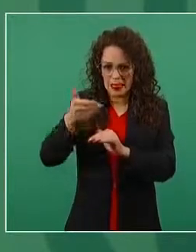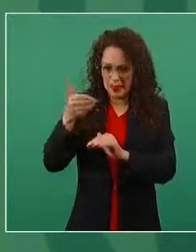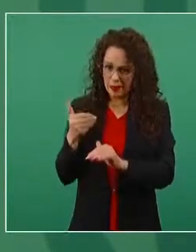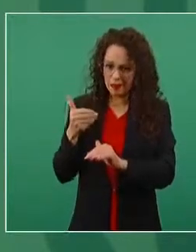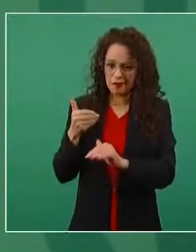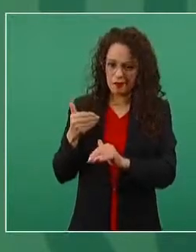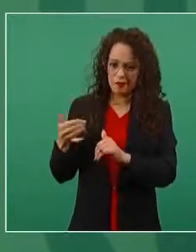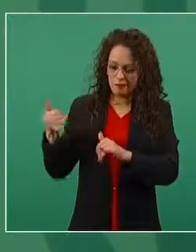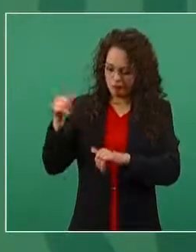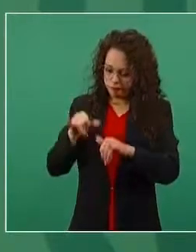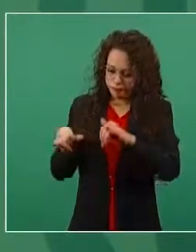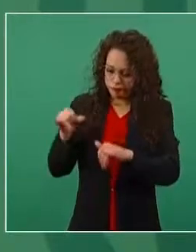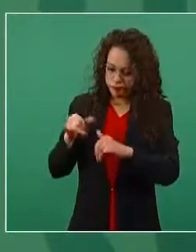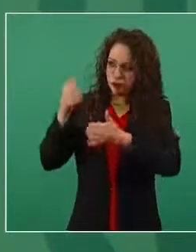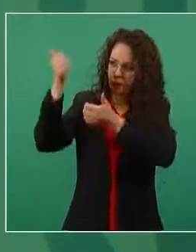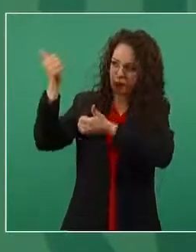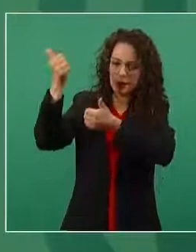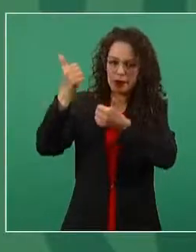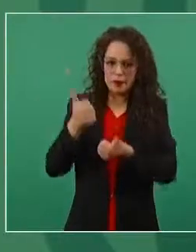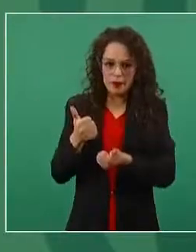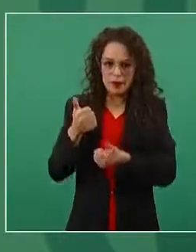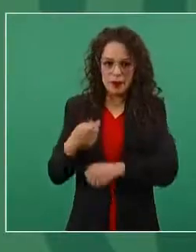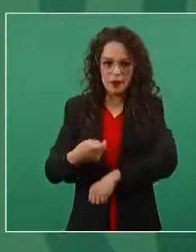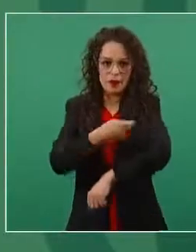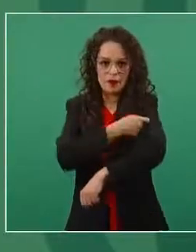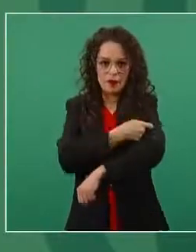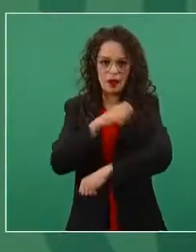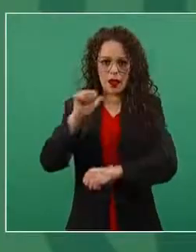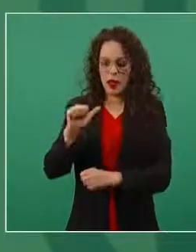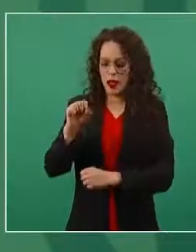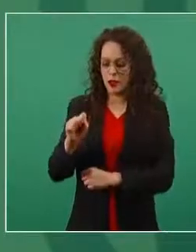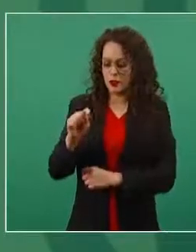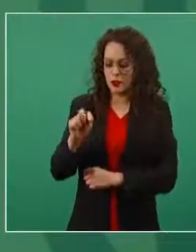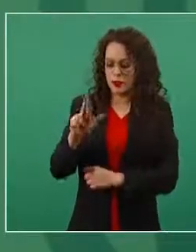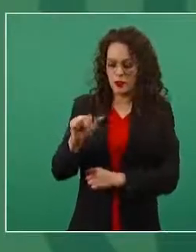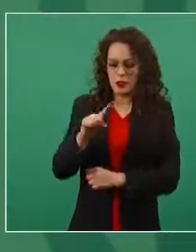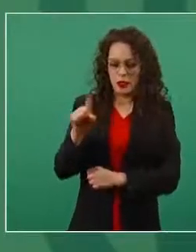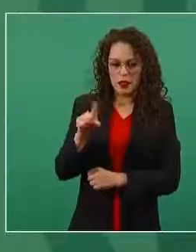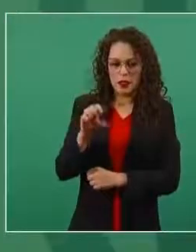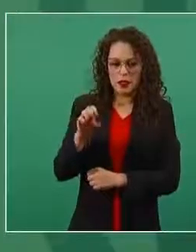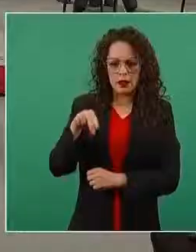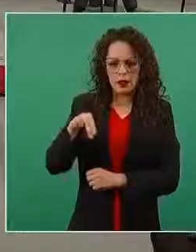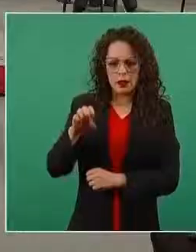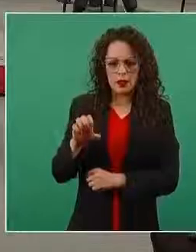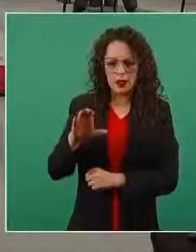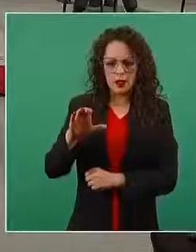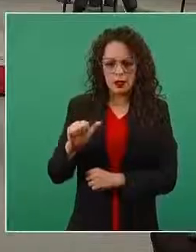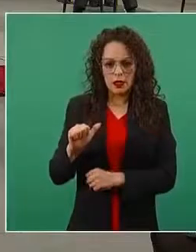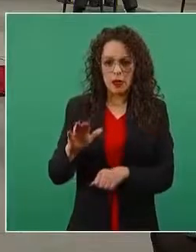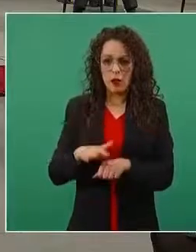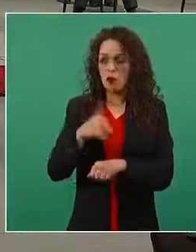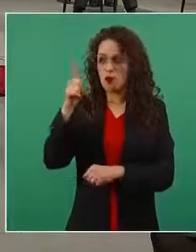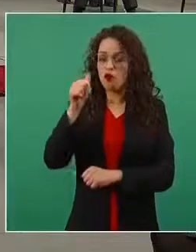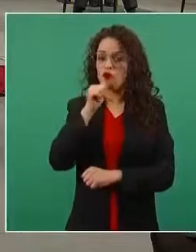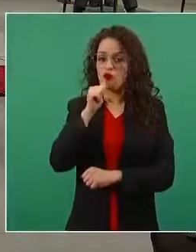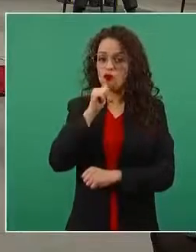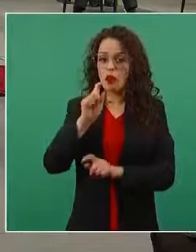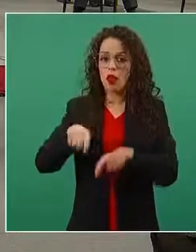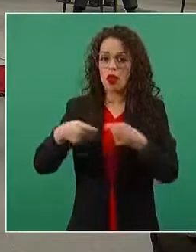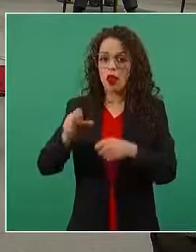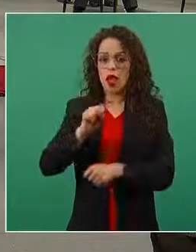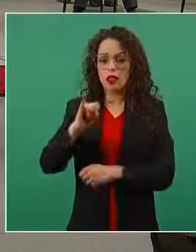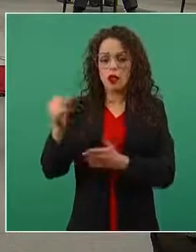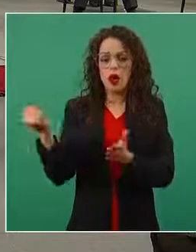vacunas de AstraZeneca que ellos no han autorizado